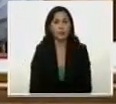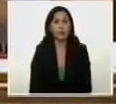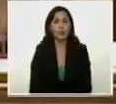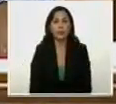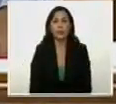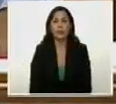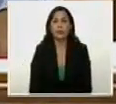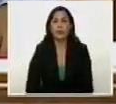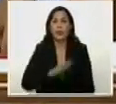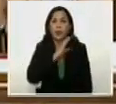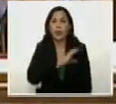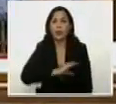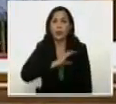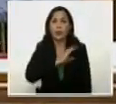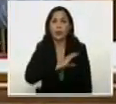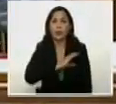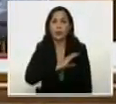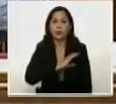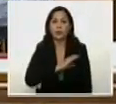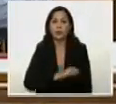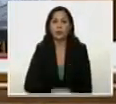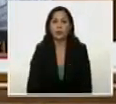En la Comisión de